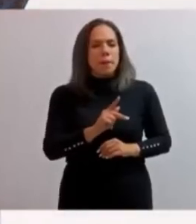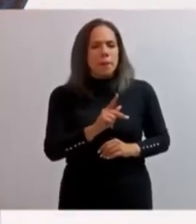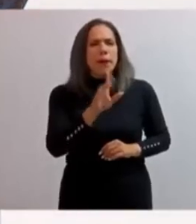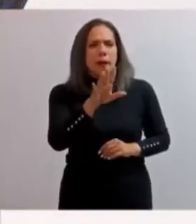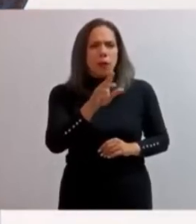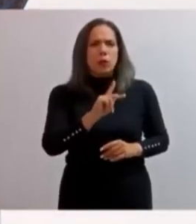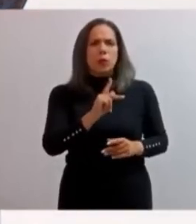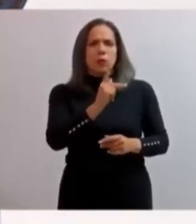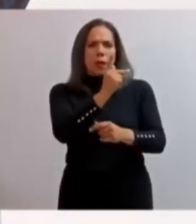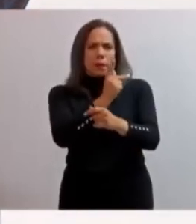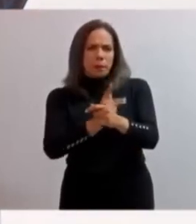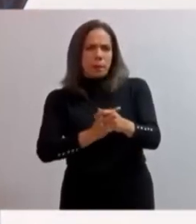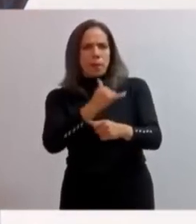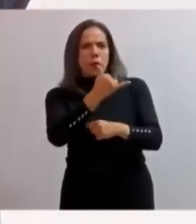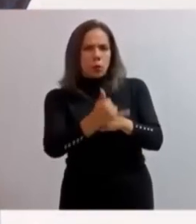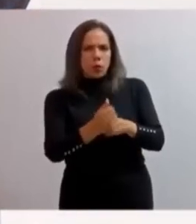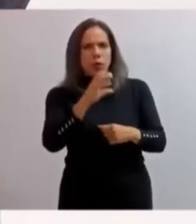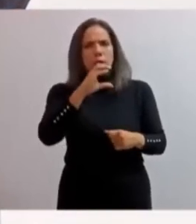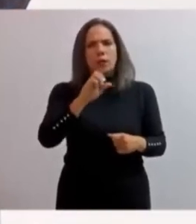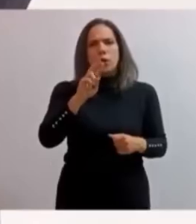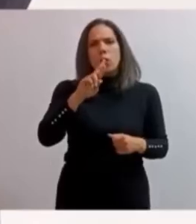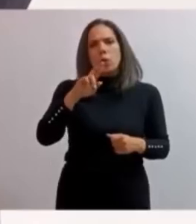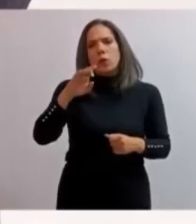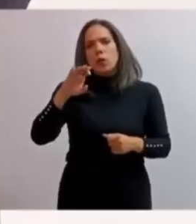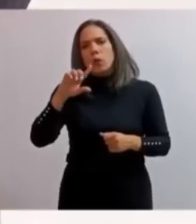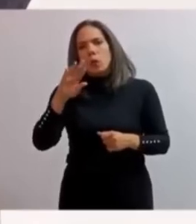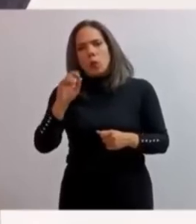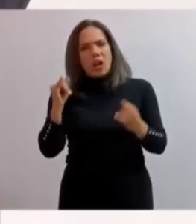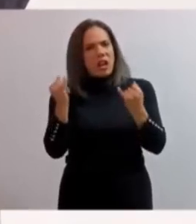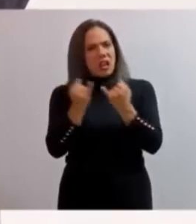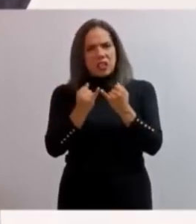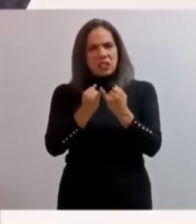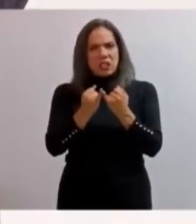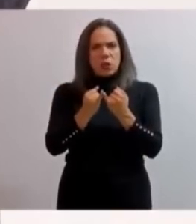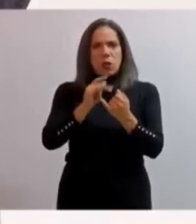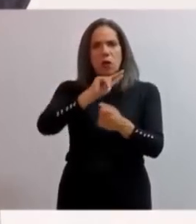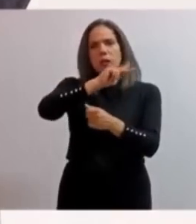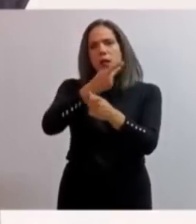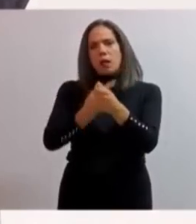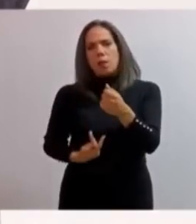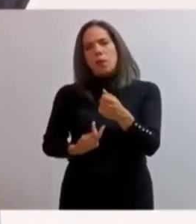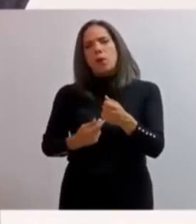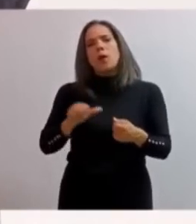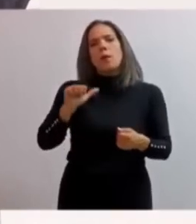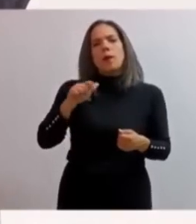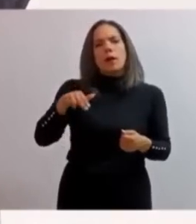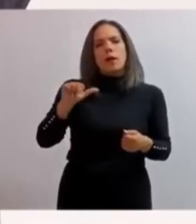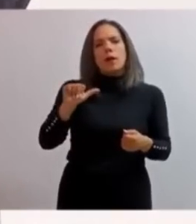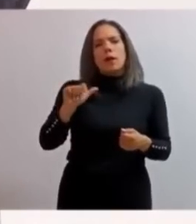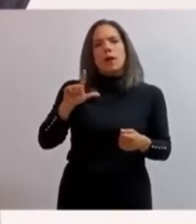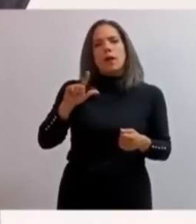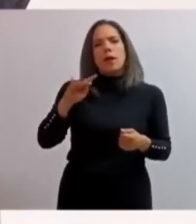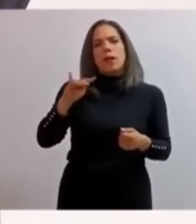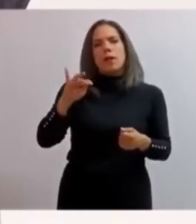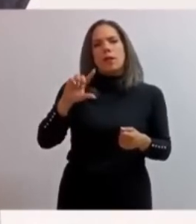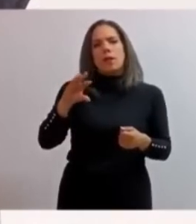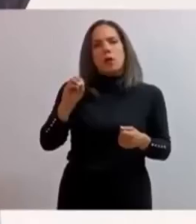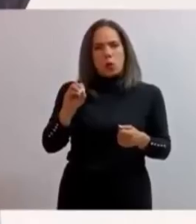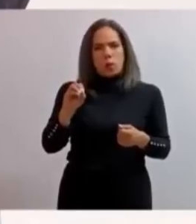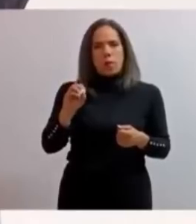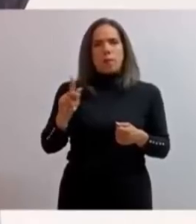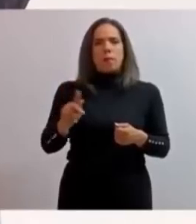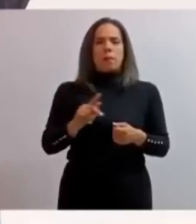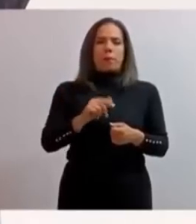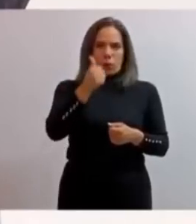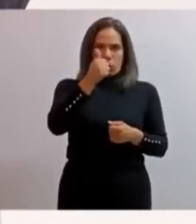curricular será lo mismo que el programa analítico? Liliana Salinas también nos pregunta, ¿por qué seguir con